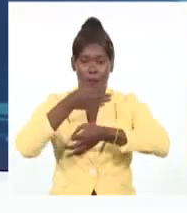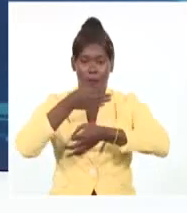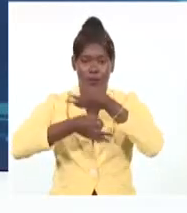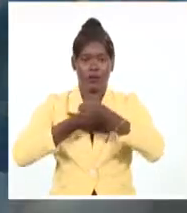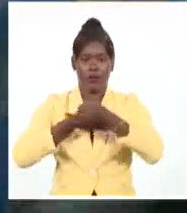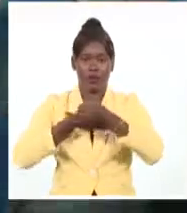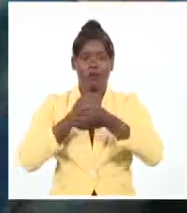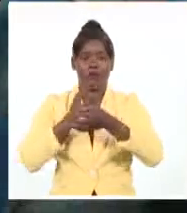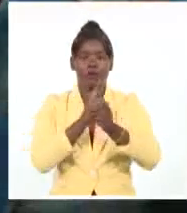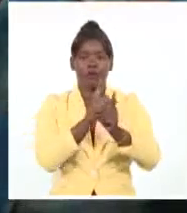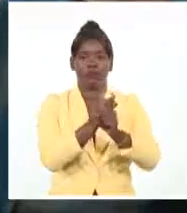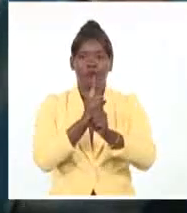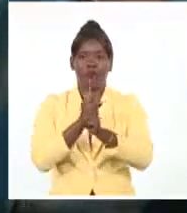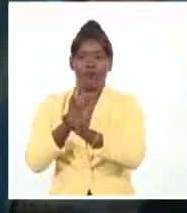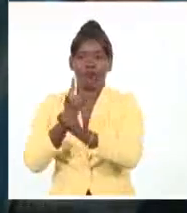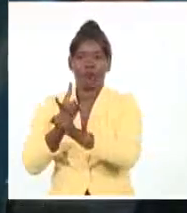Sí.